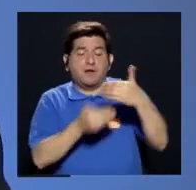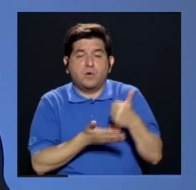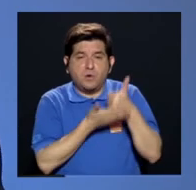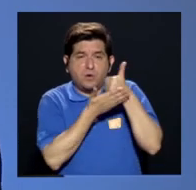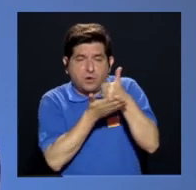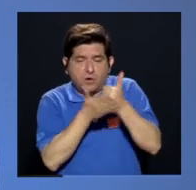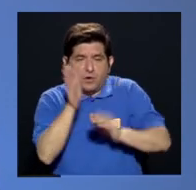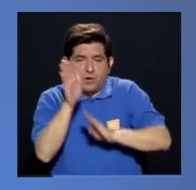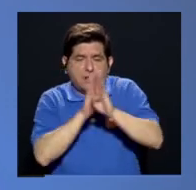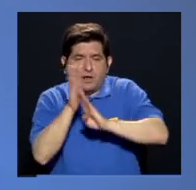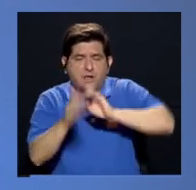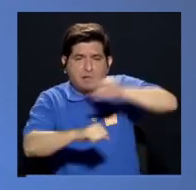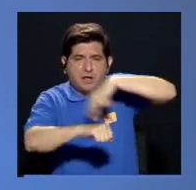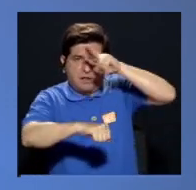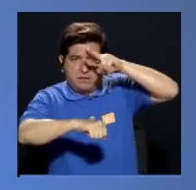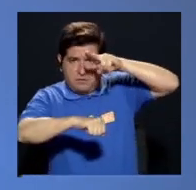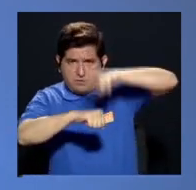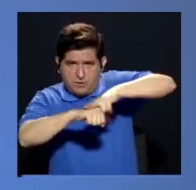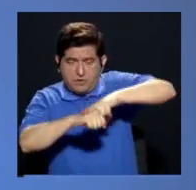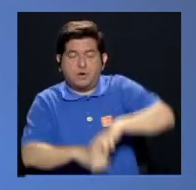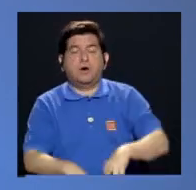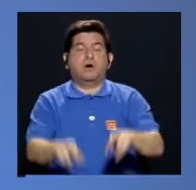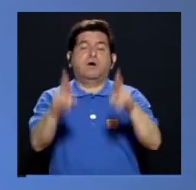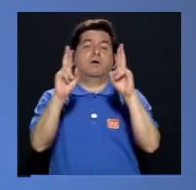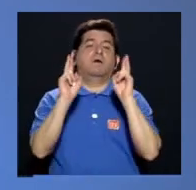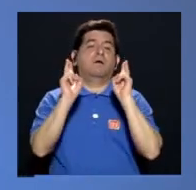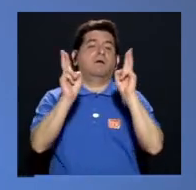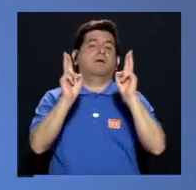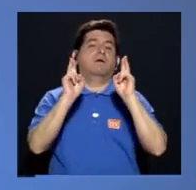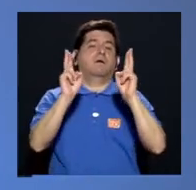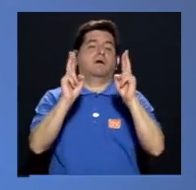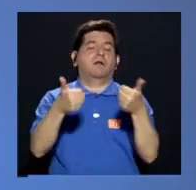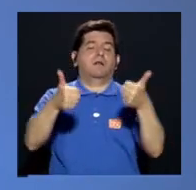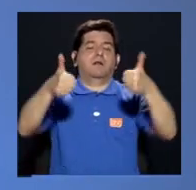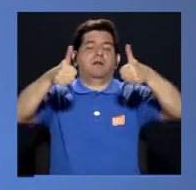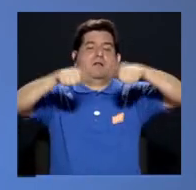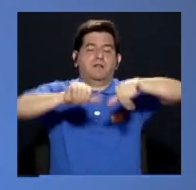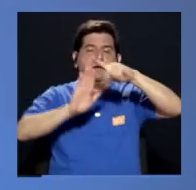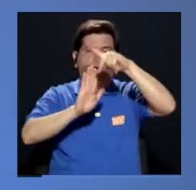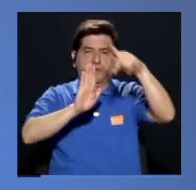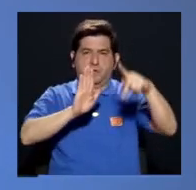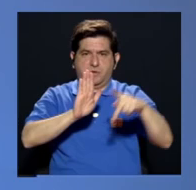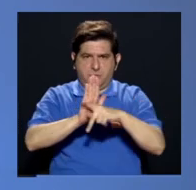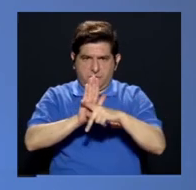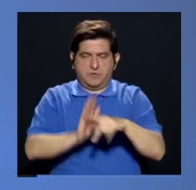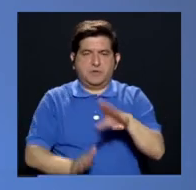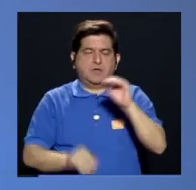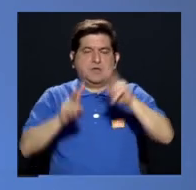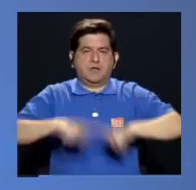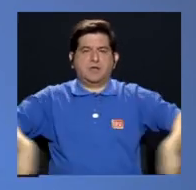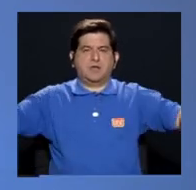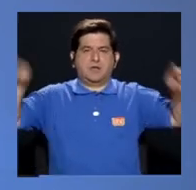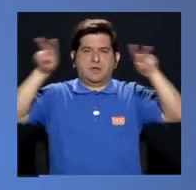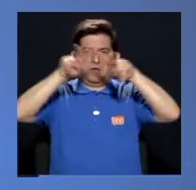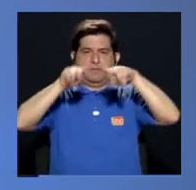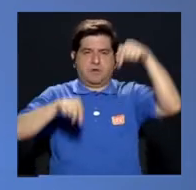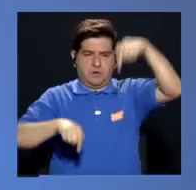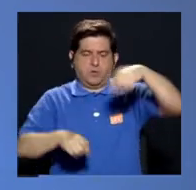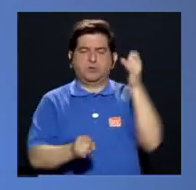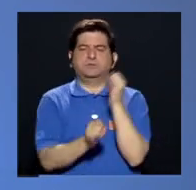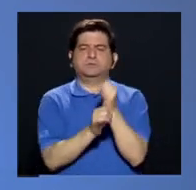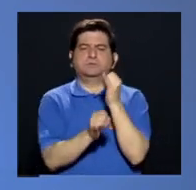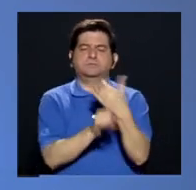al desarrollo nacional, ojalá acorde con los principios y valores de